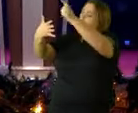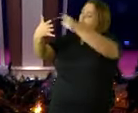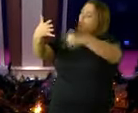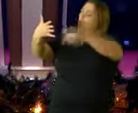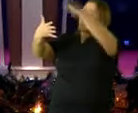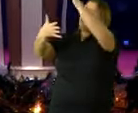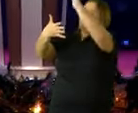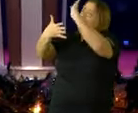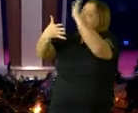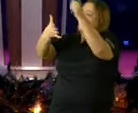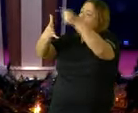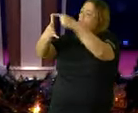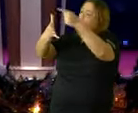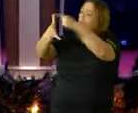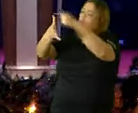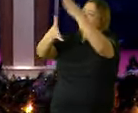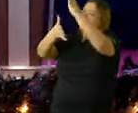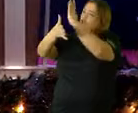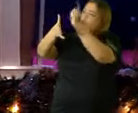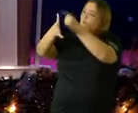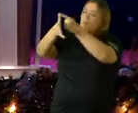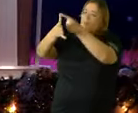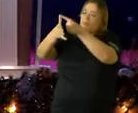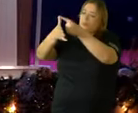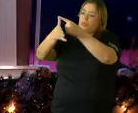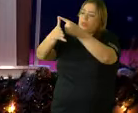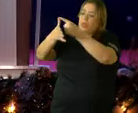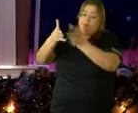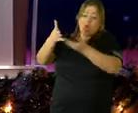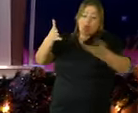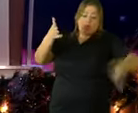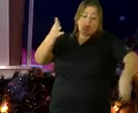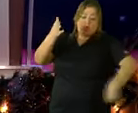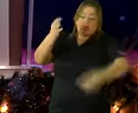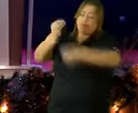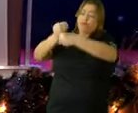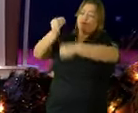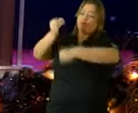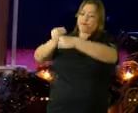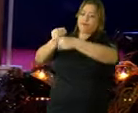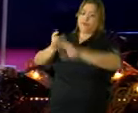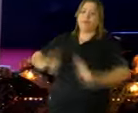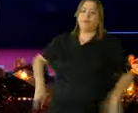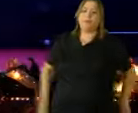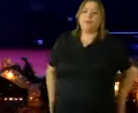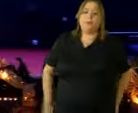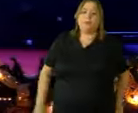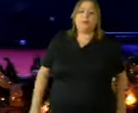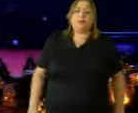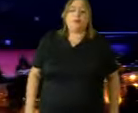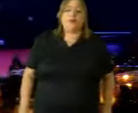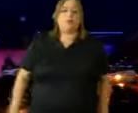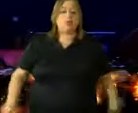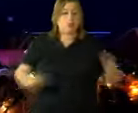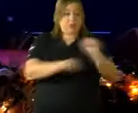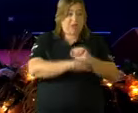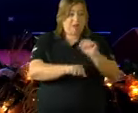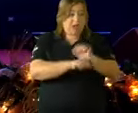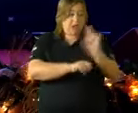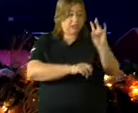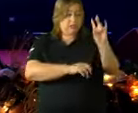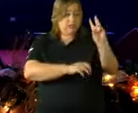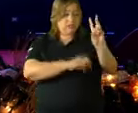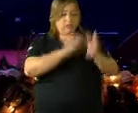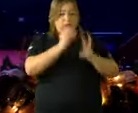Dios, dándole el primado a Dios, todo lo demás será añadido. O sea, lo que si trabajaba 6 horas en el